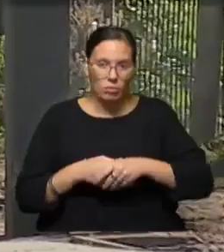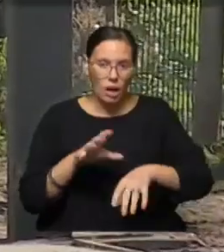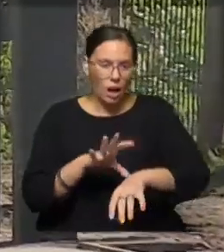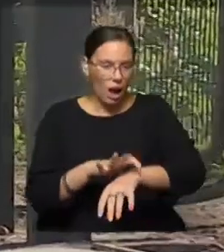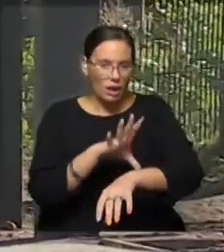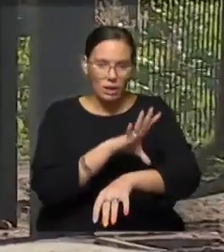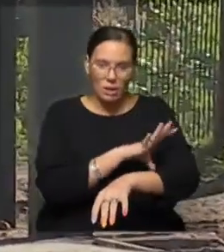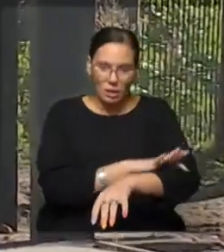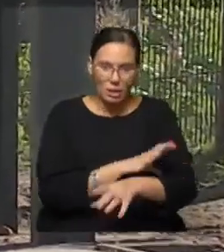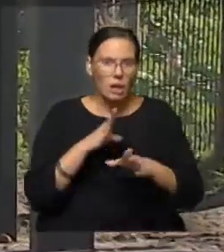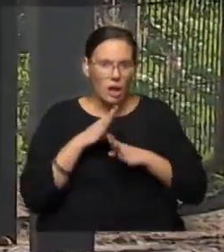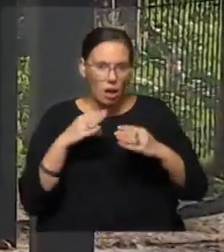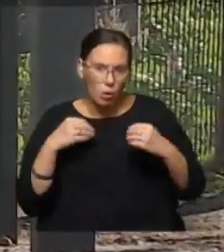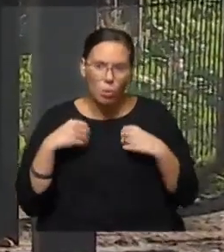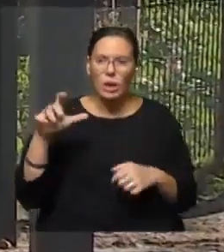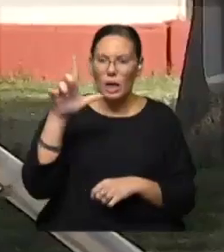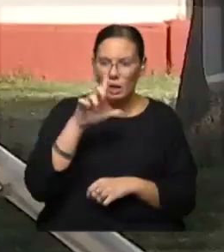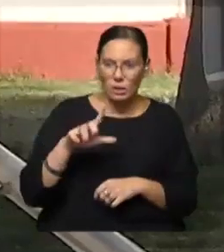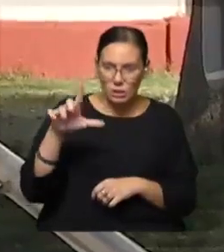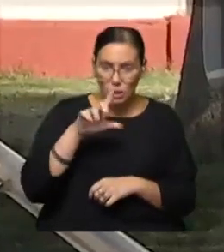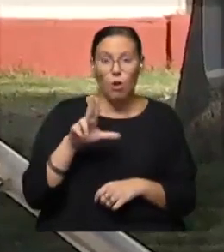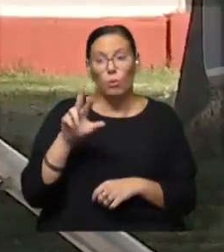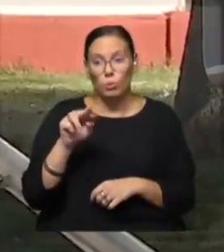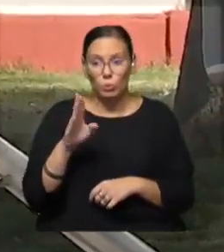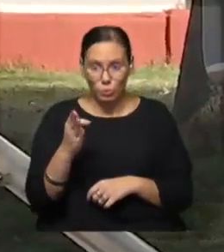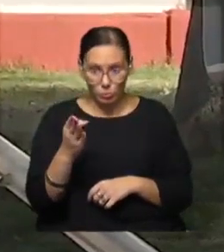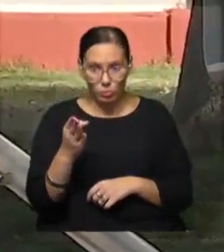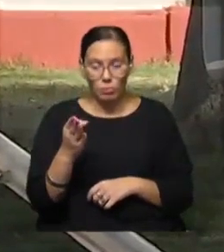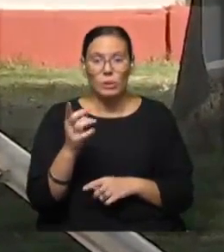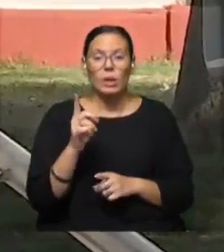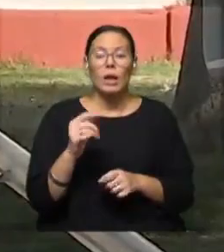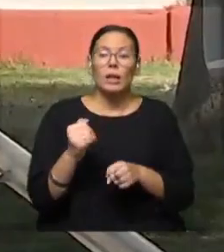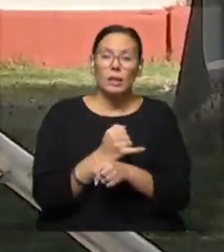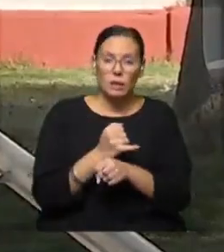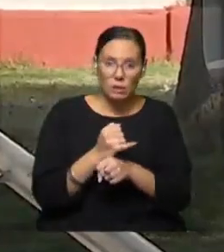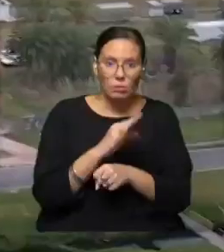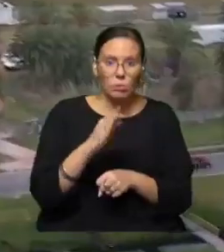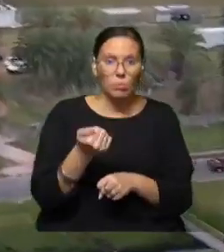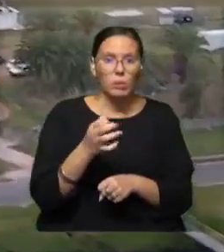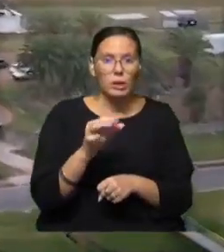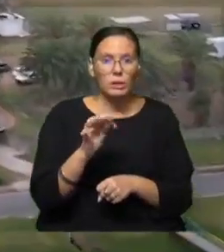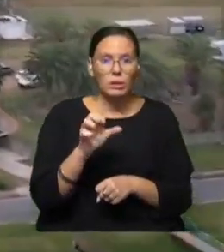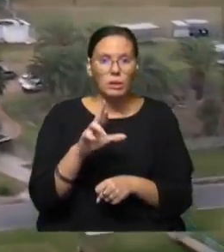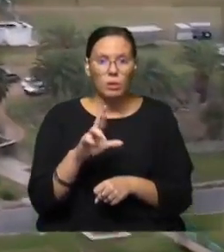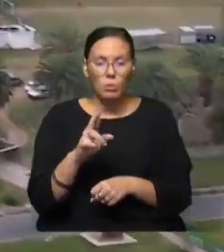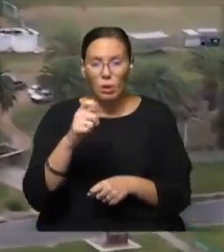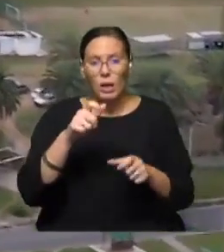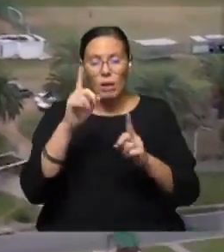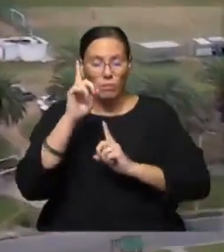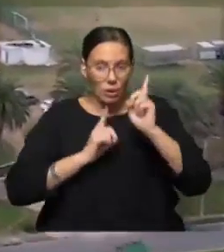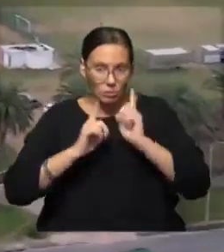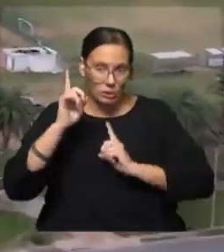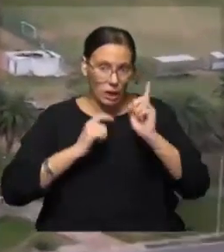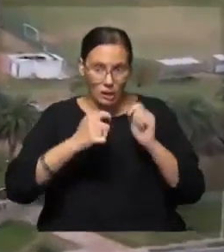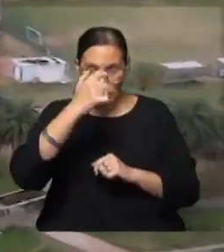de infantes, escuela, liceo, la UTU, está el Instituto Pasteur, la Facultad de Ciencias